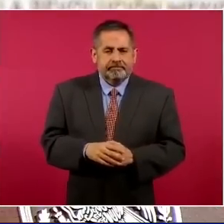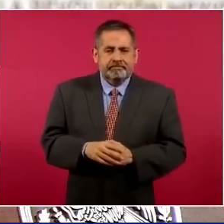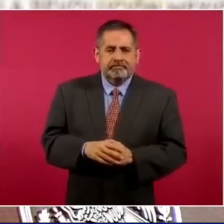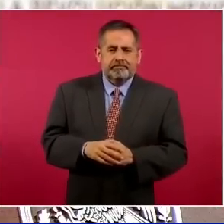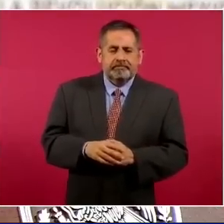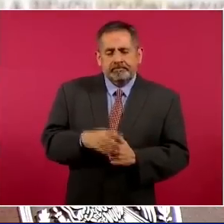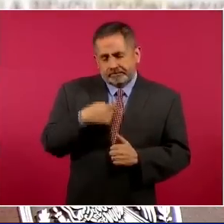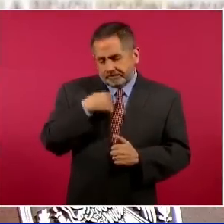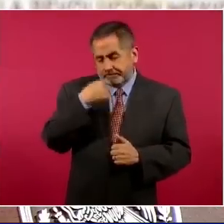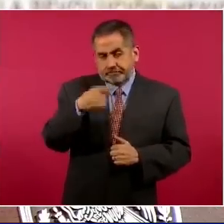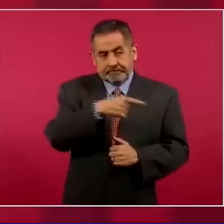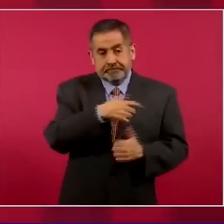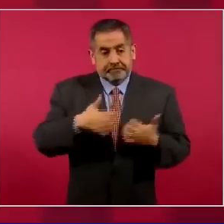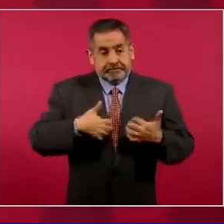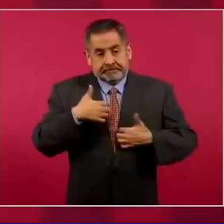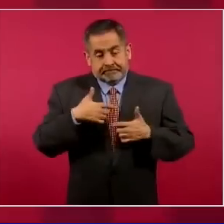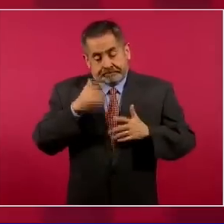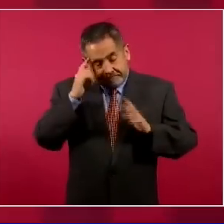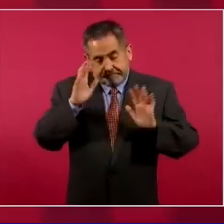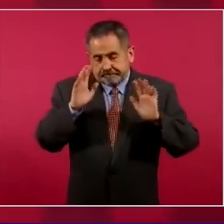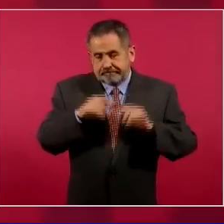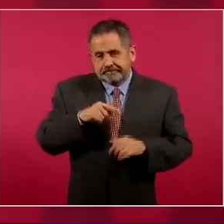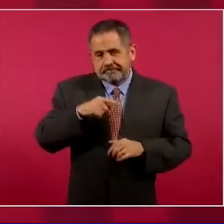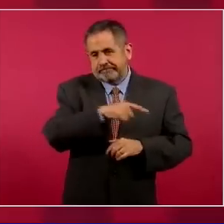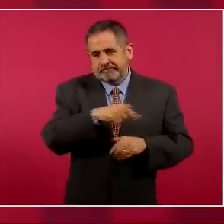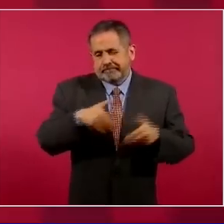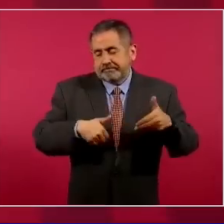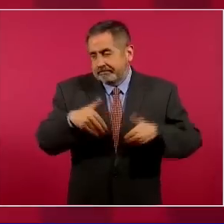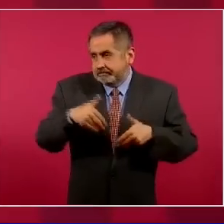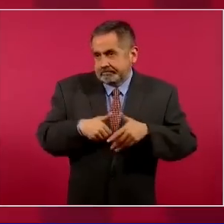a molestar, o a lo mejor no, porque ya tienen